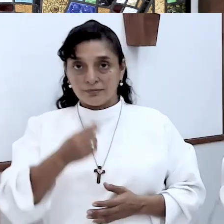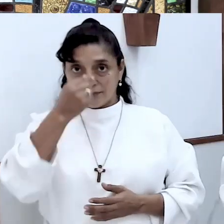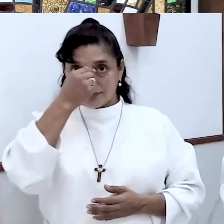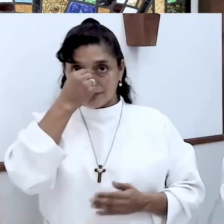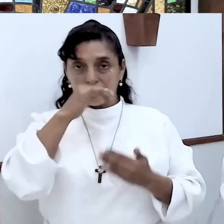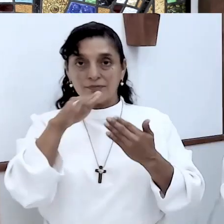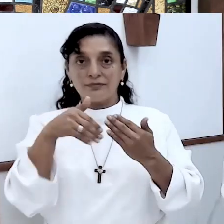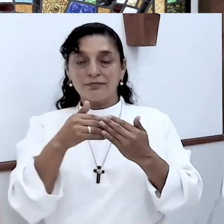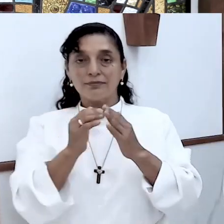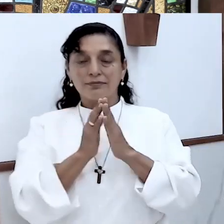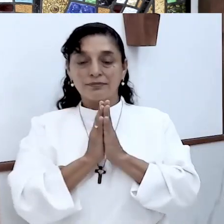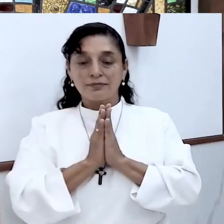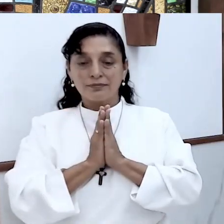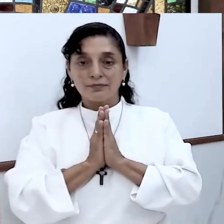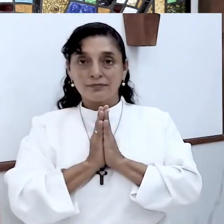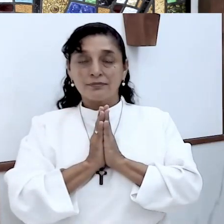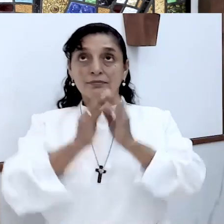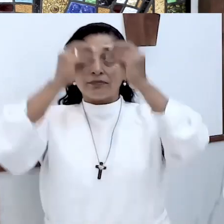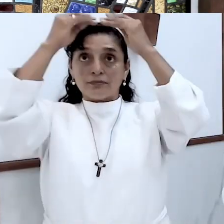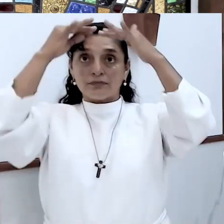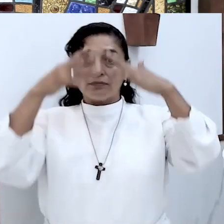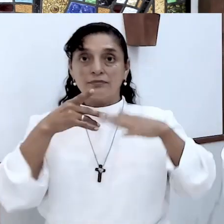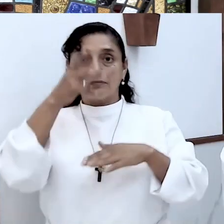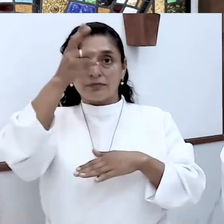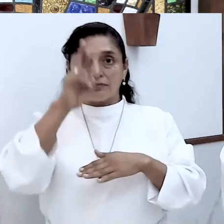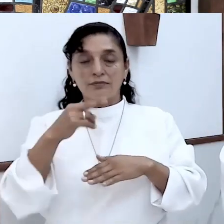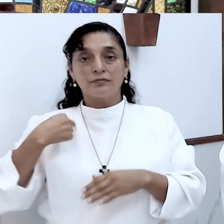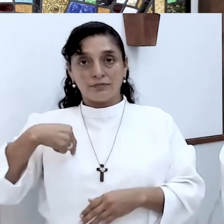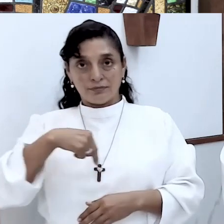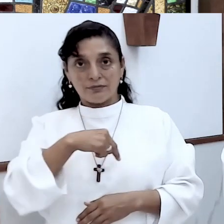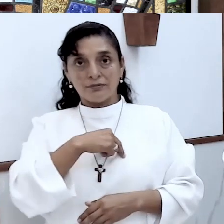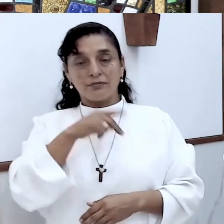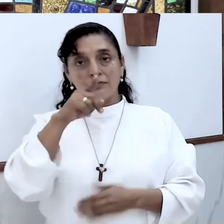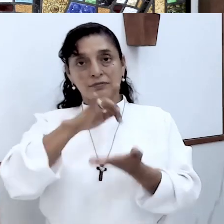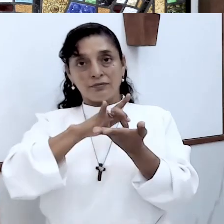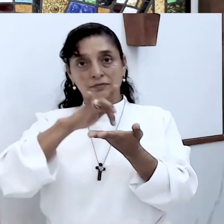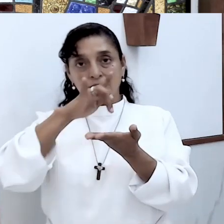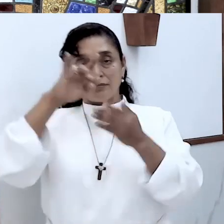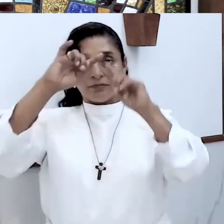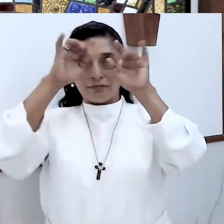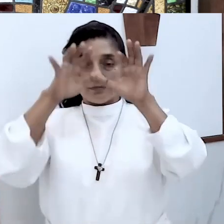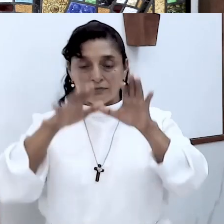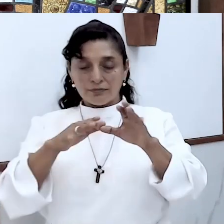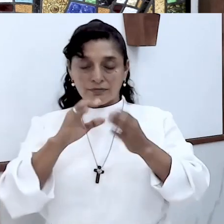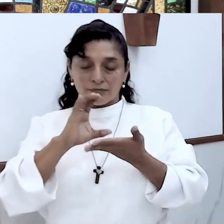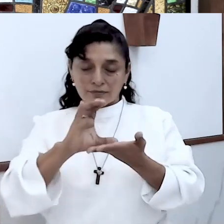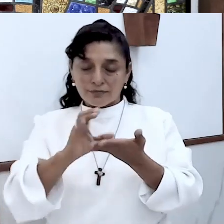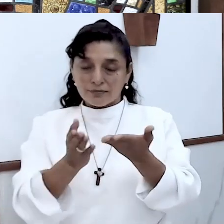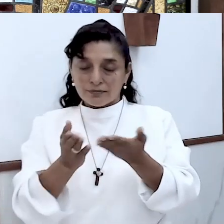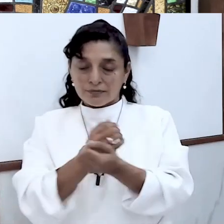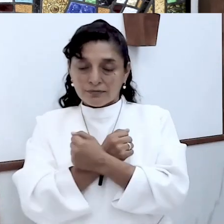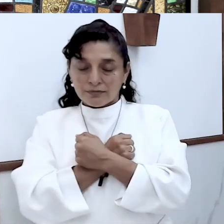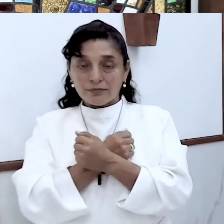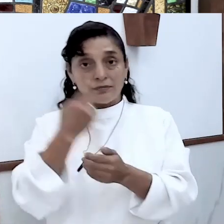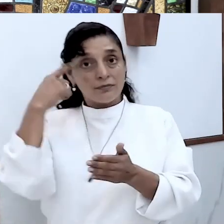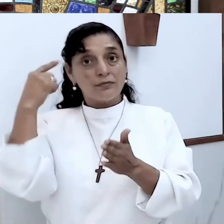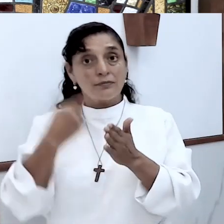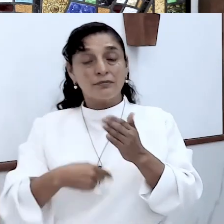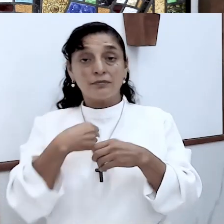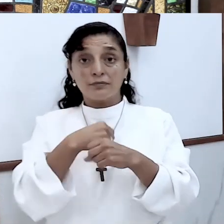Oremos. Derrama, Señor, en nosotros tu espíritu de caridad, para que